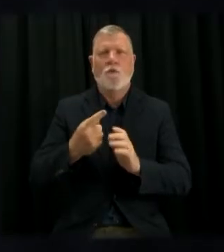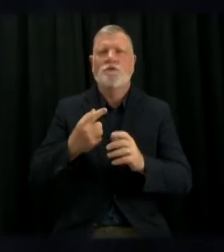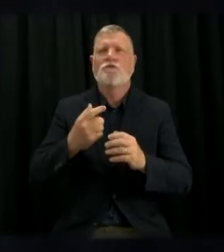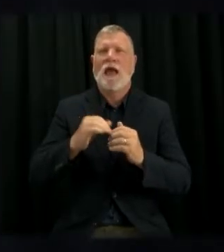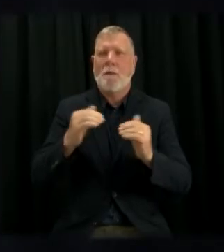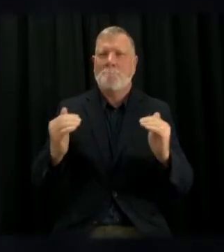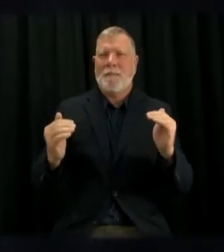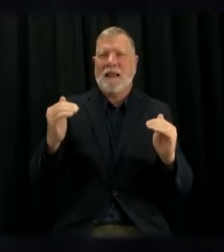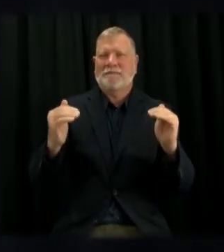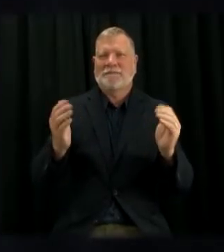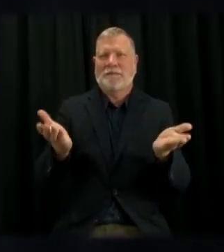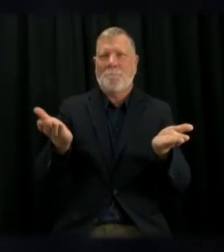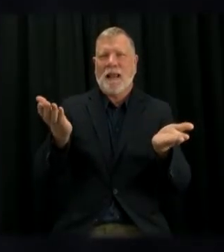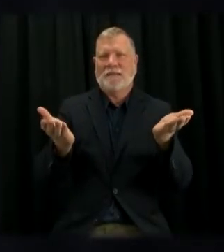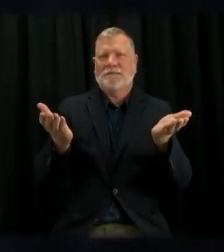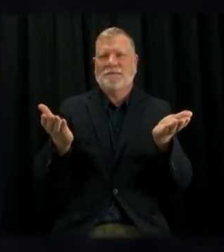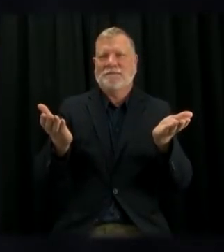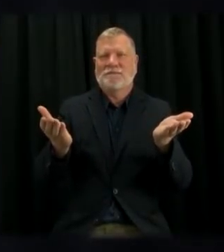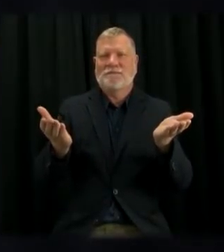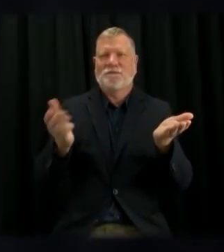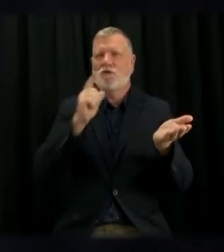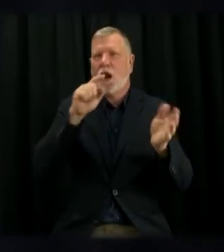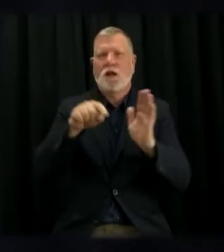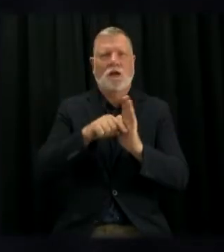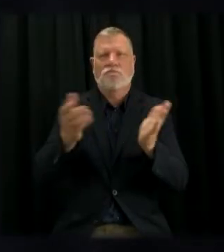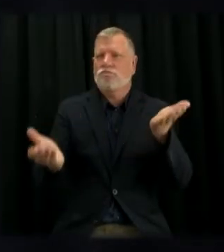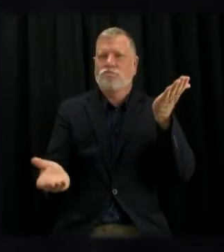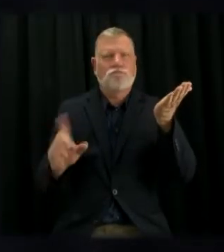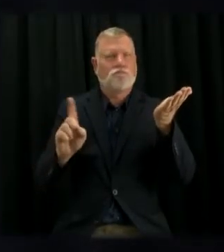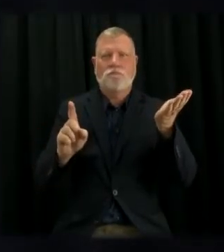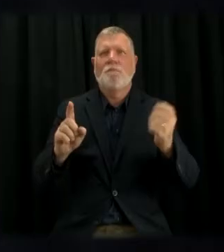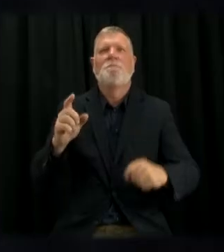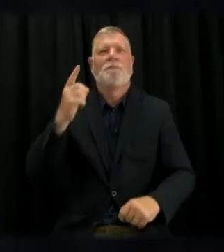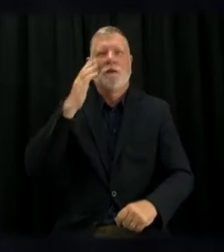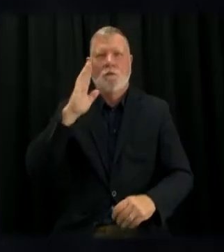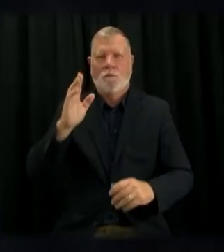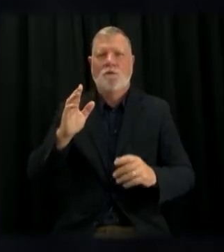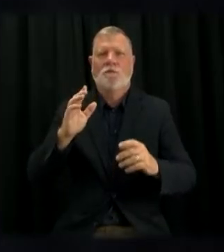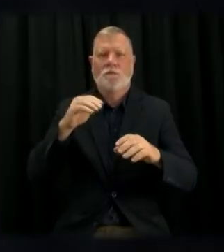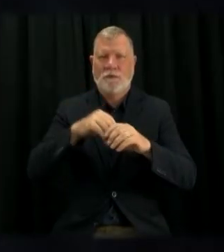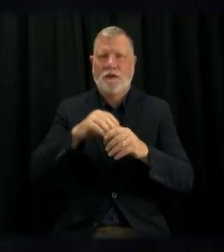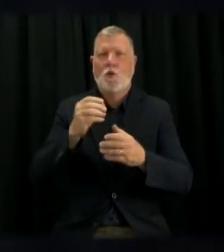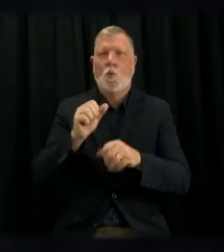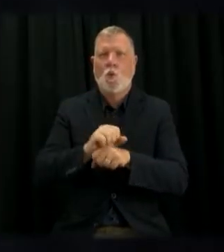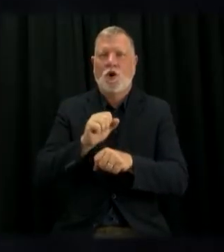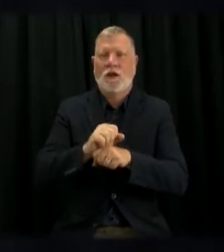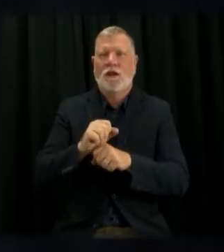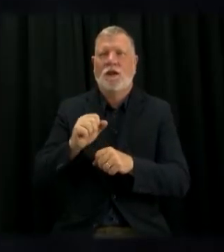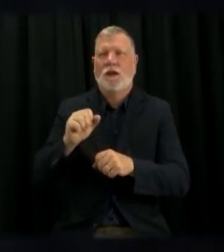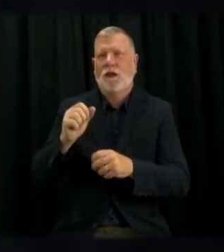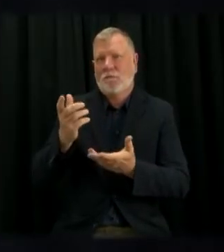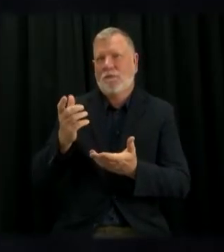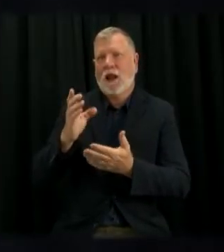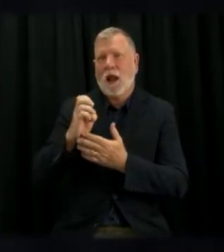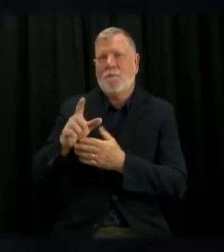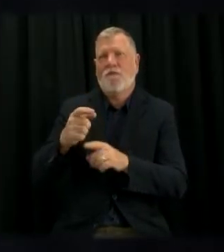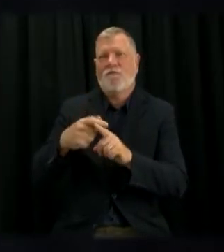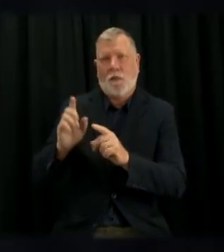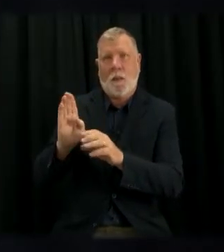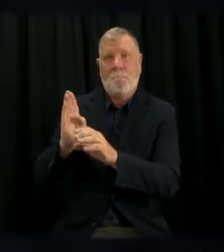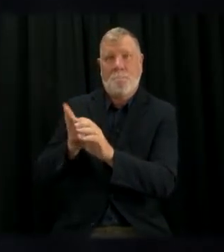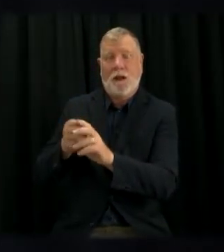meta es un balance operacional. En este caso, la decisión se tomó para permitir que PREPA, que energía eléctrica, llegue a sus